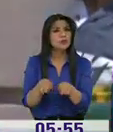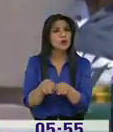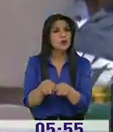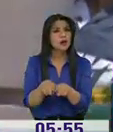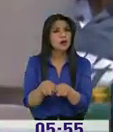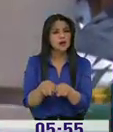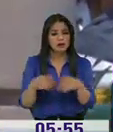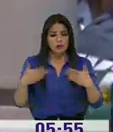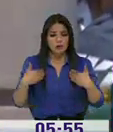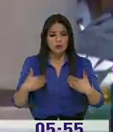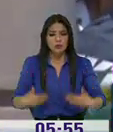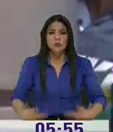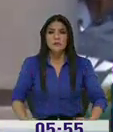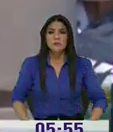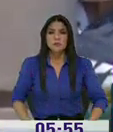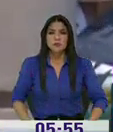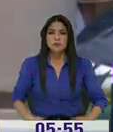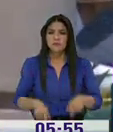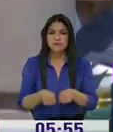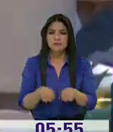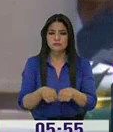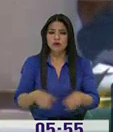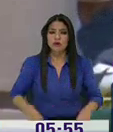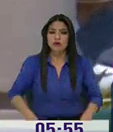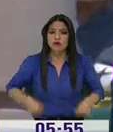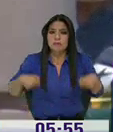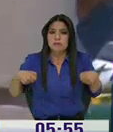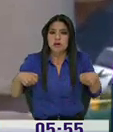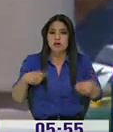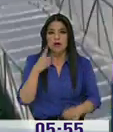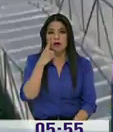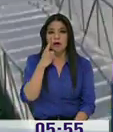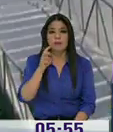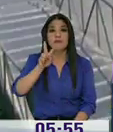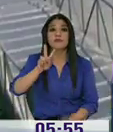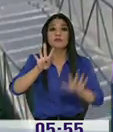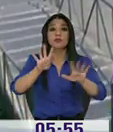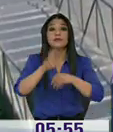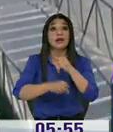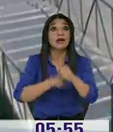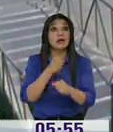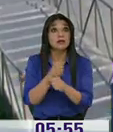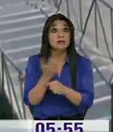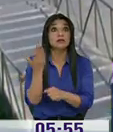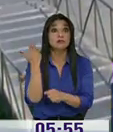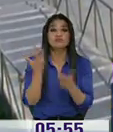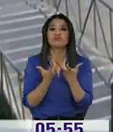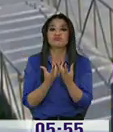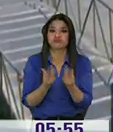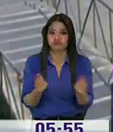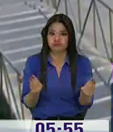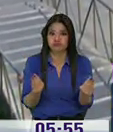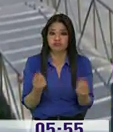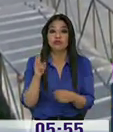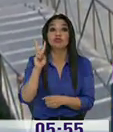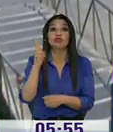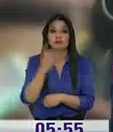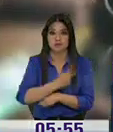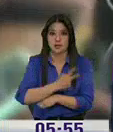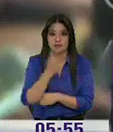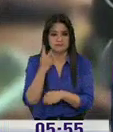en físico y la misma ropa de un ciudadano de 29 años, quien se encontraba desaparecido hace